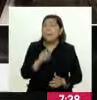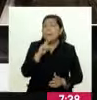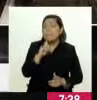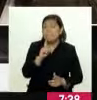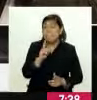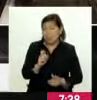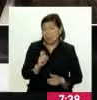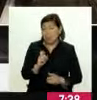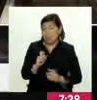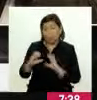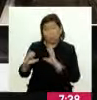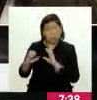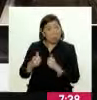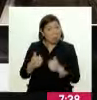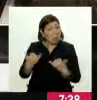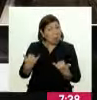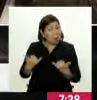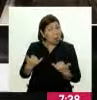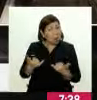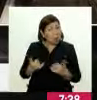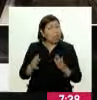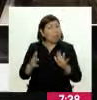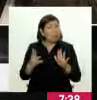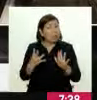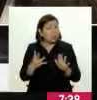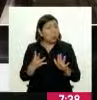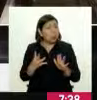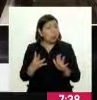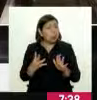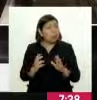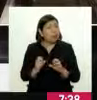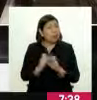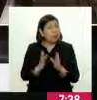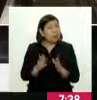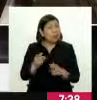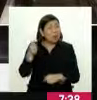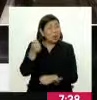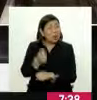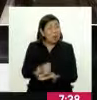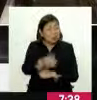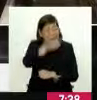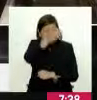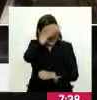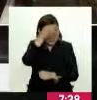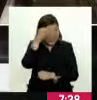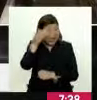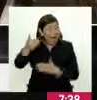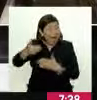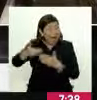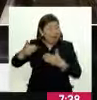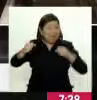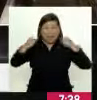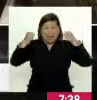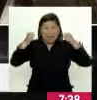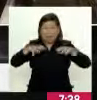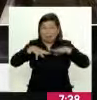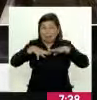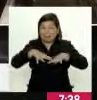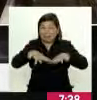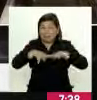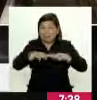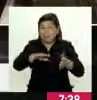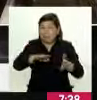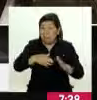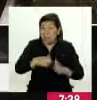está rindiendo sus frutos, digamos, 19 días después del autogolpe de Pedro Castillo y de las protestas que se generaron y de tanta